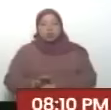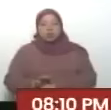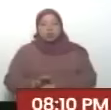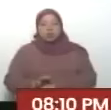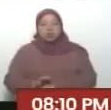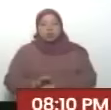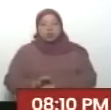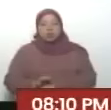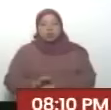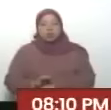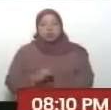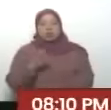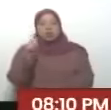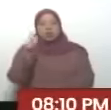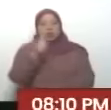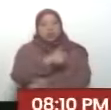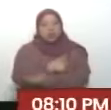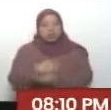supera los